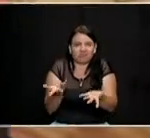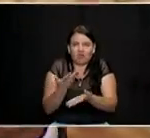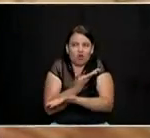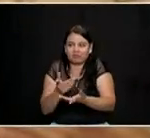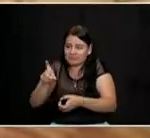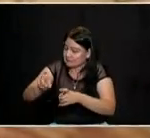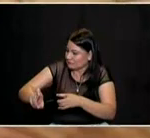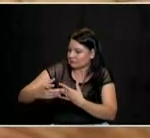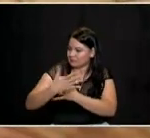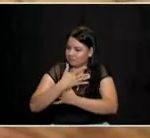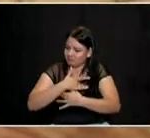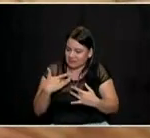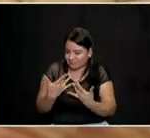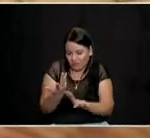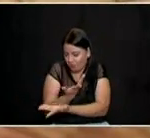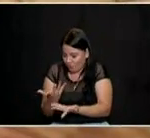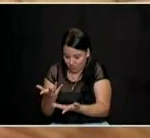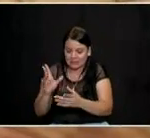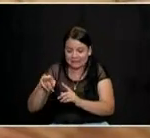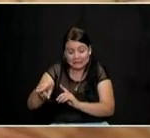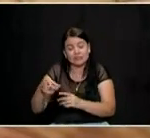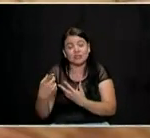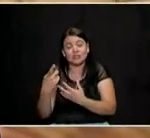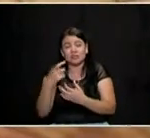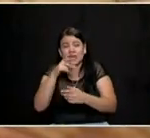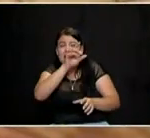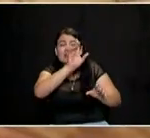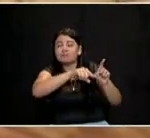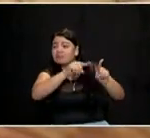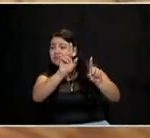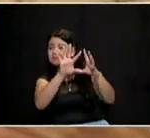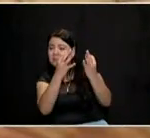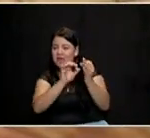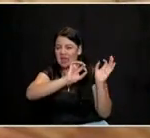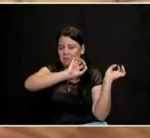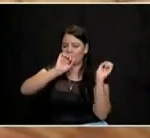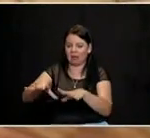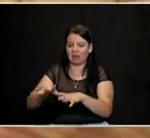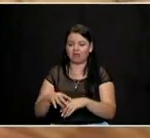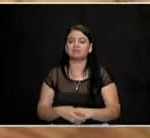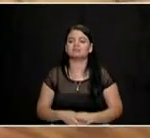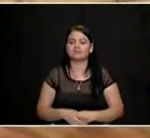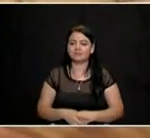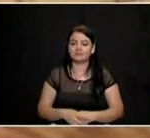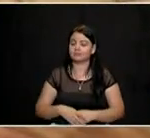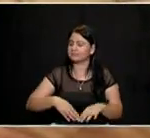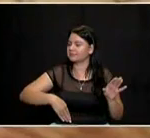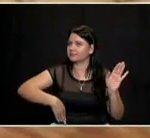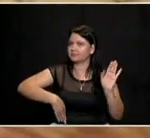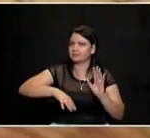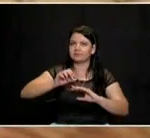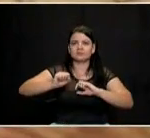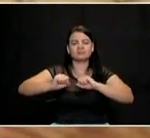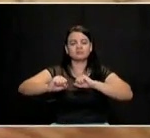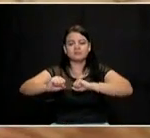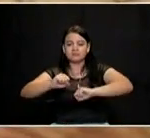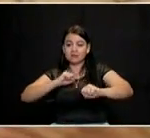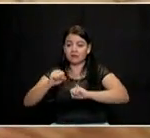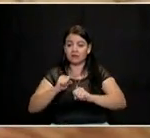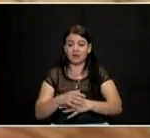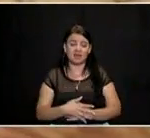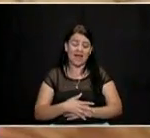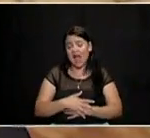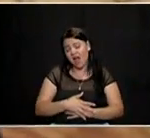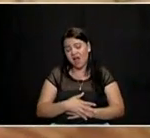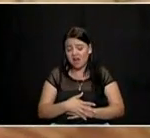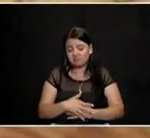animales de compañía que están en situación de abandono y sobre todo haremos una lucha muy muy muy grande para que no se abandonen estos animalitos